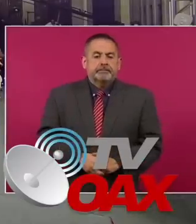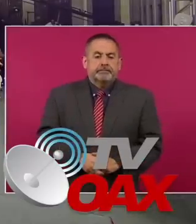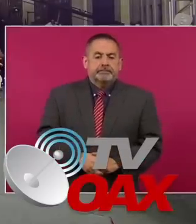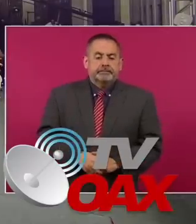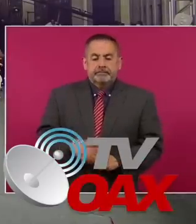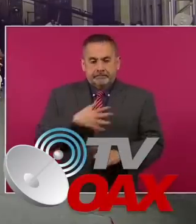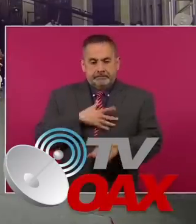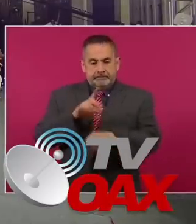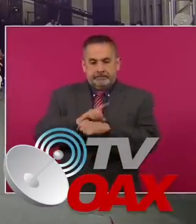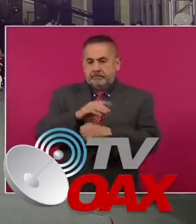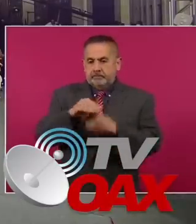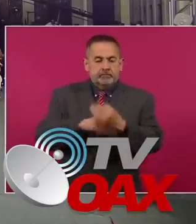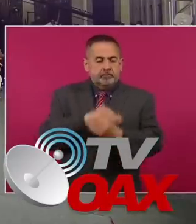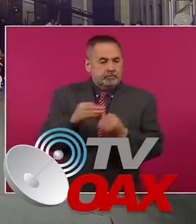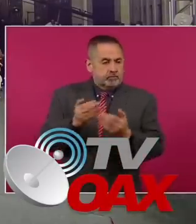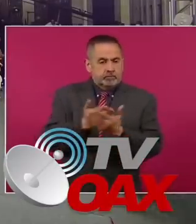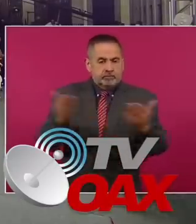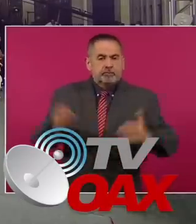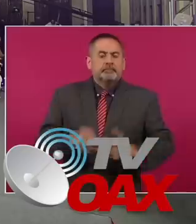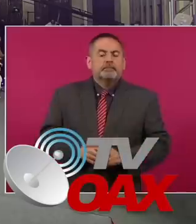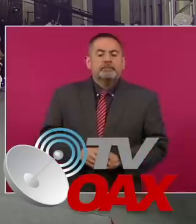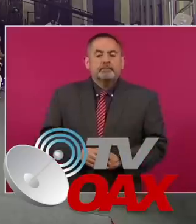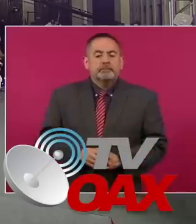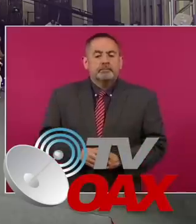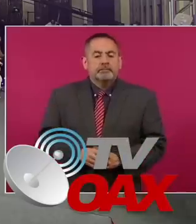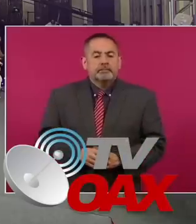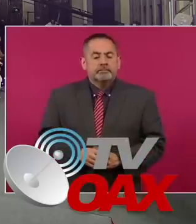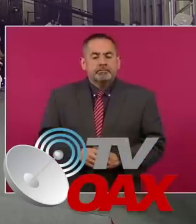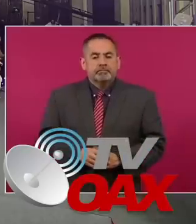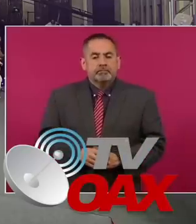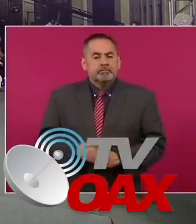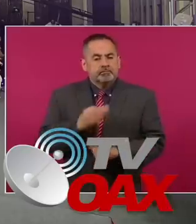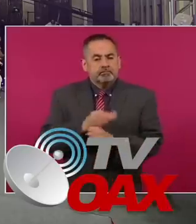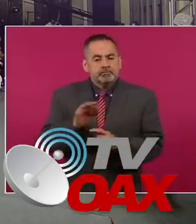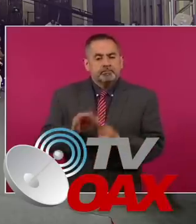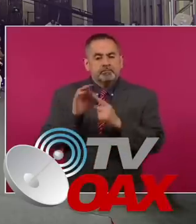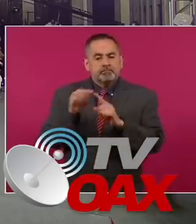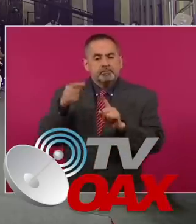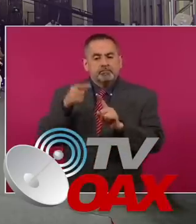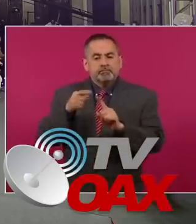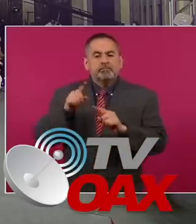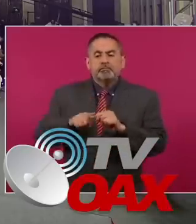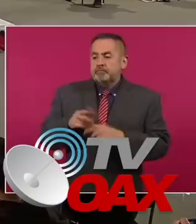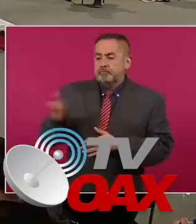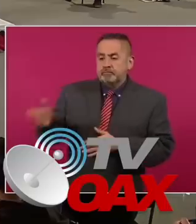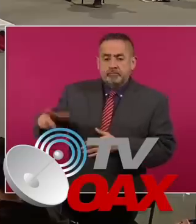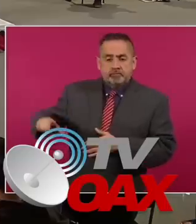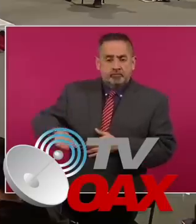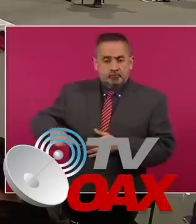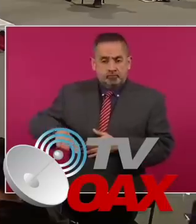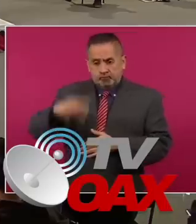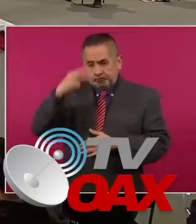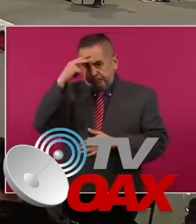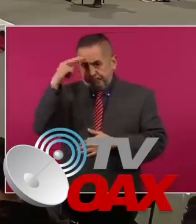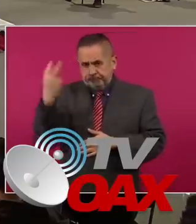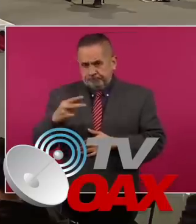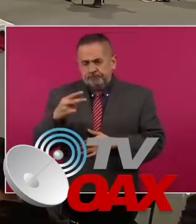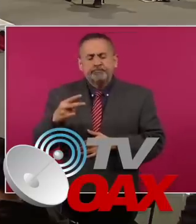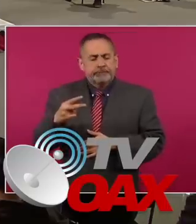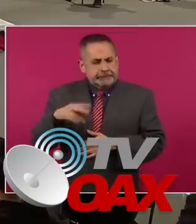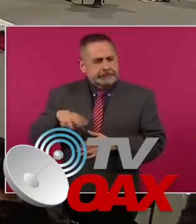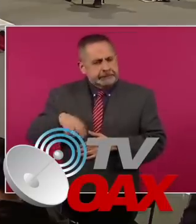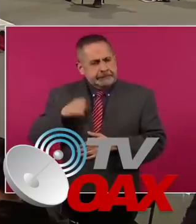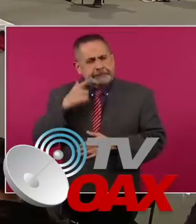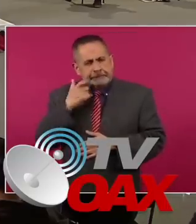Buenos días a todas y a todos. Queremos enfatizar el esfuerzo que ha hecho el Gobierno de México a través del